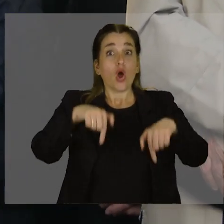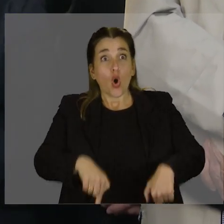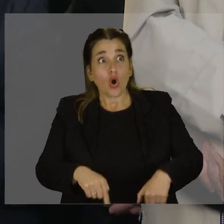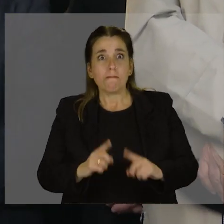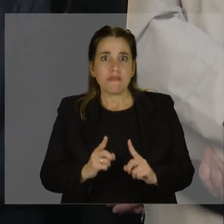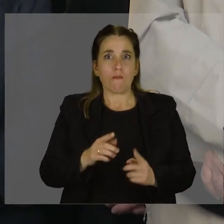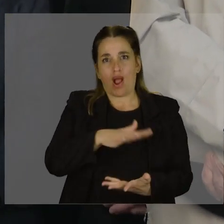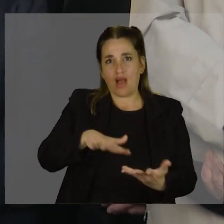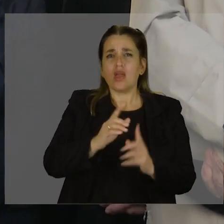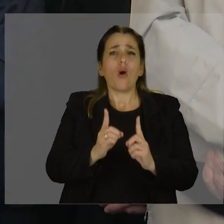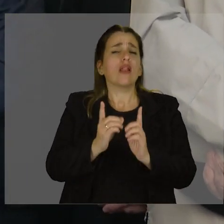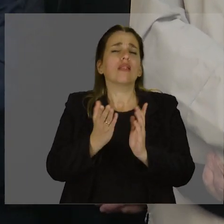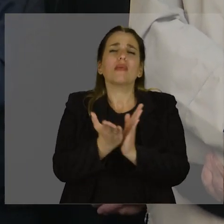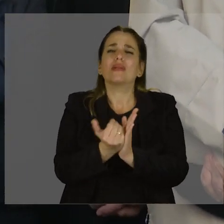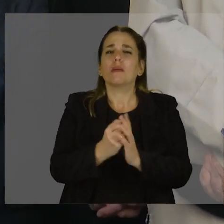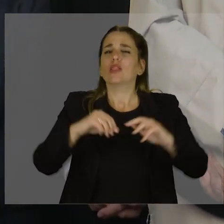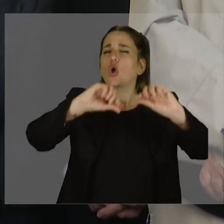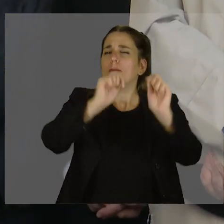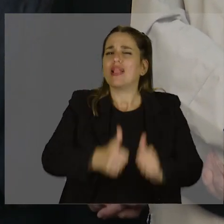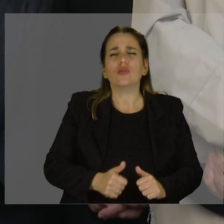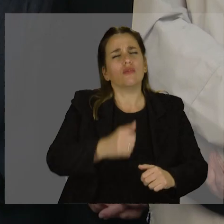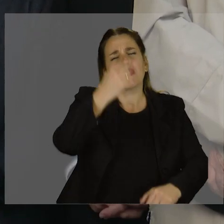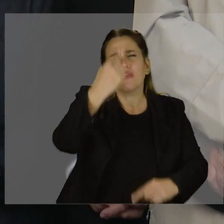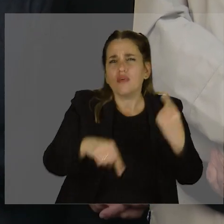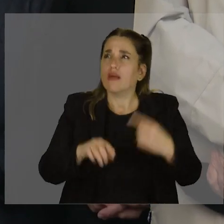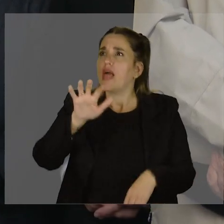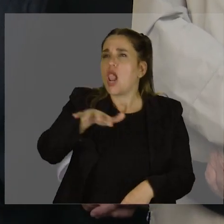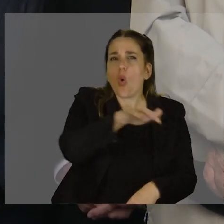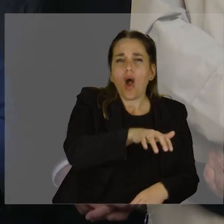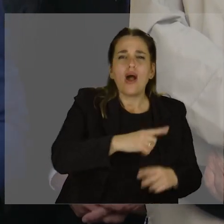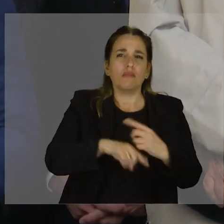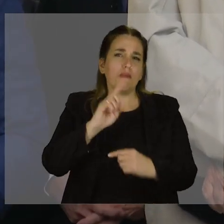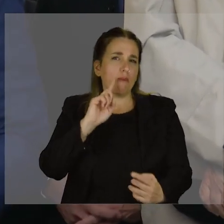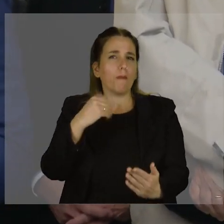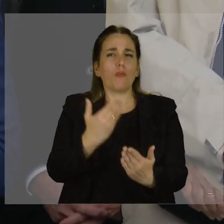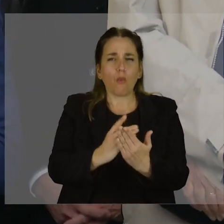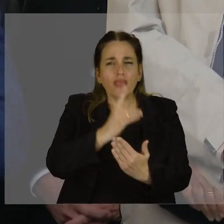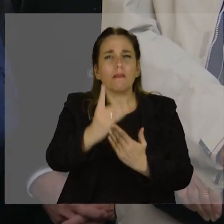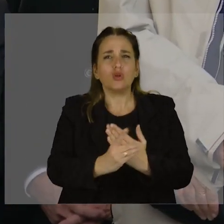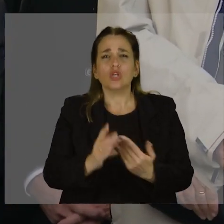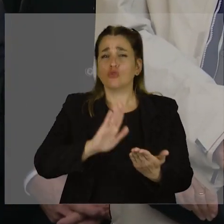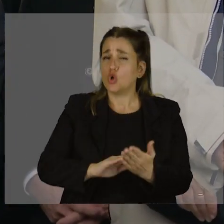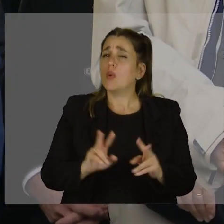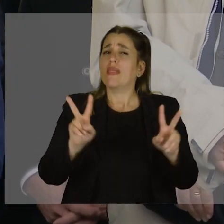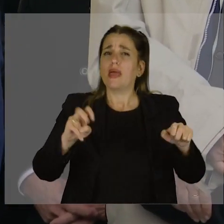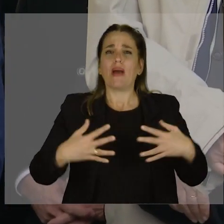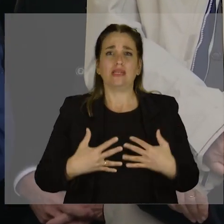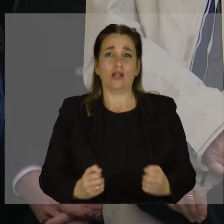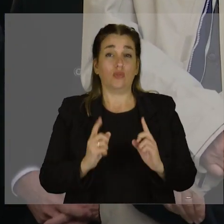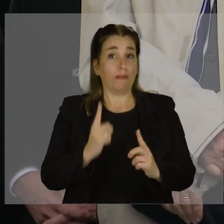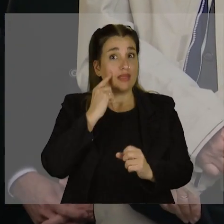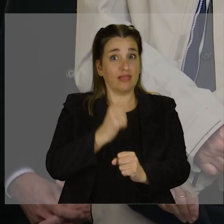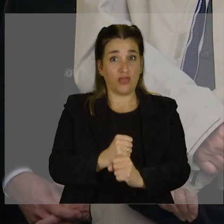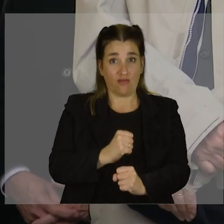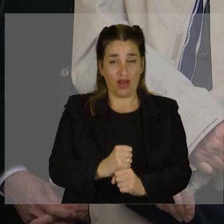como va a ser en muchos lugares del departamento de Maldonado. Tenemos muchos proyectos en Maldonado que hablan de la salud, pero